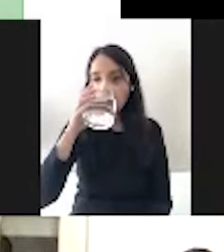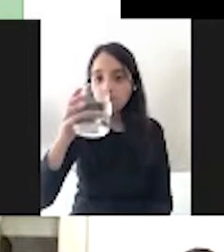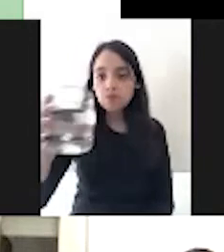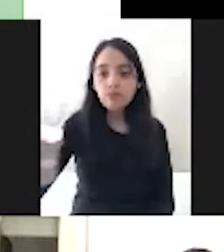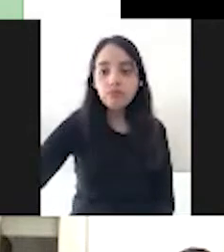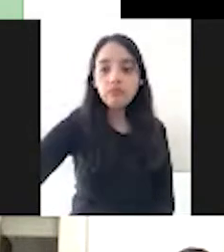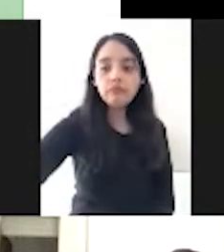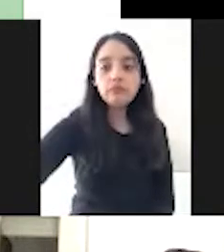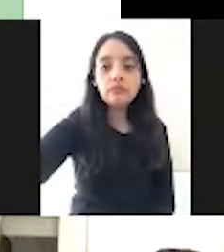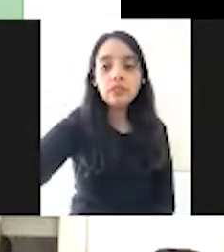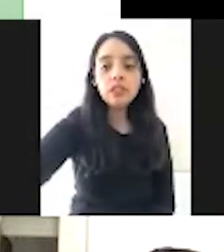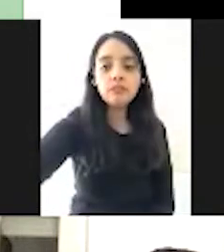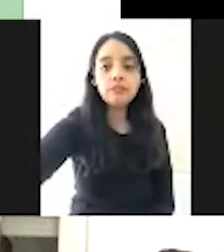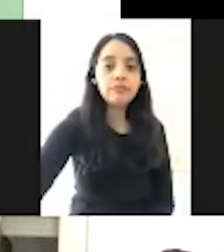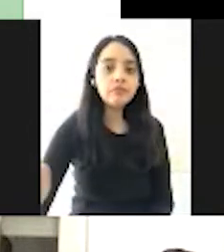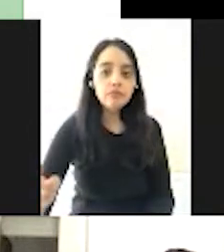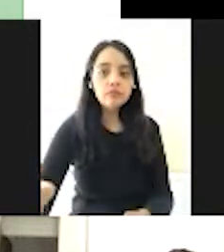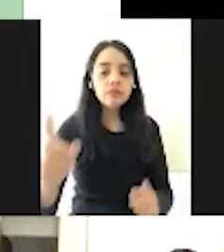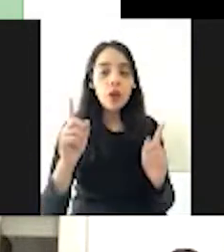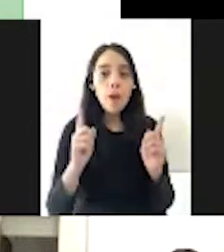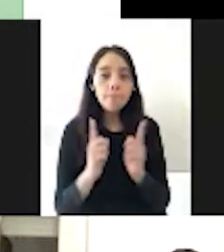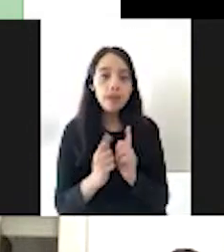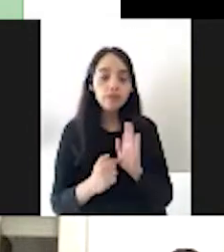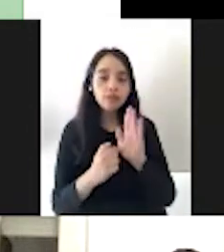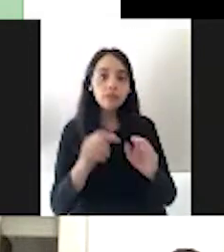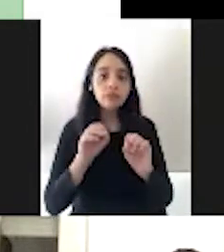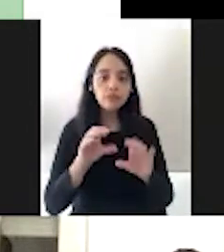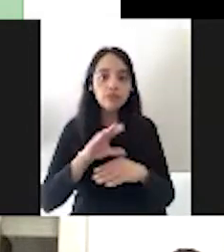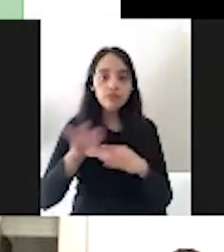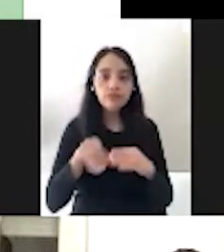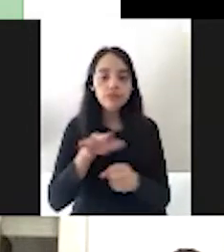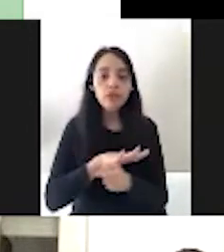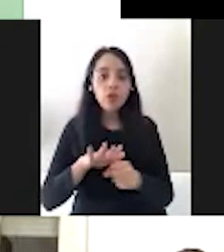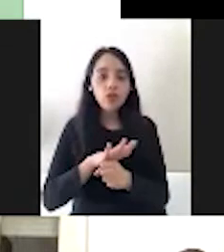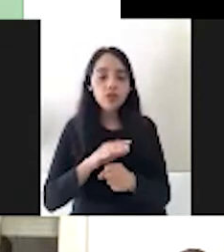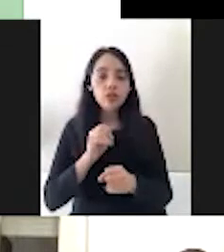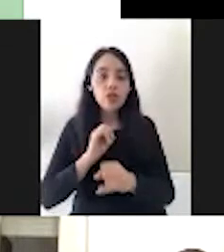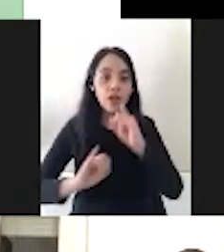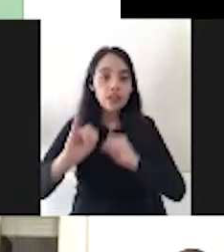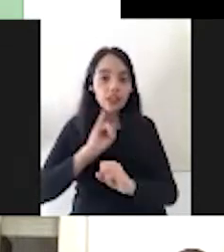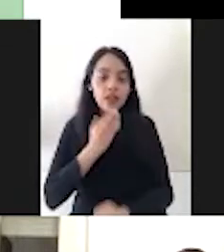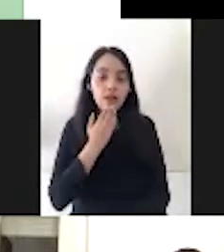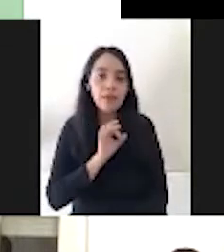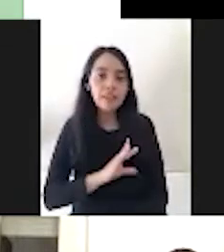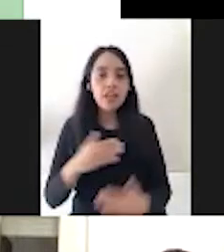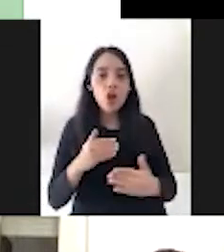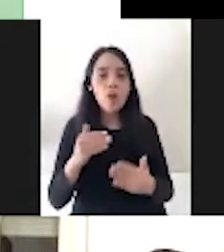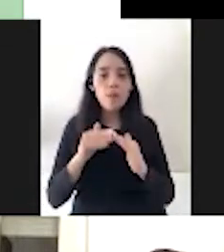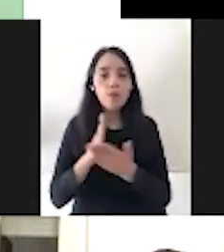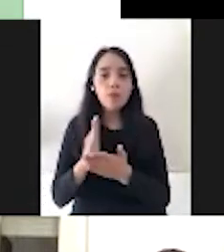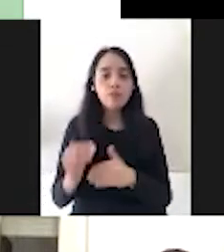en el contexto chileno, y cómo se desarrolla la educación inclusiva en la escuela. En cuanto a